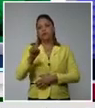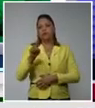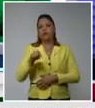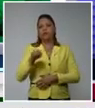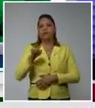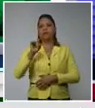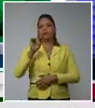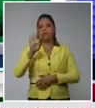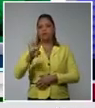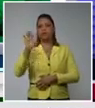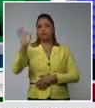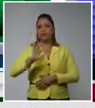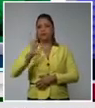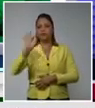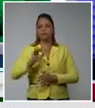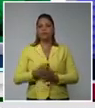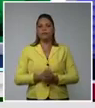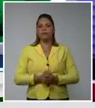51,4%.